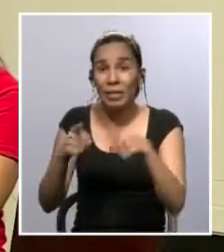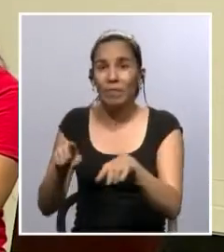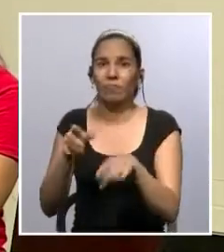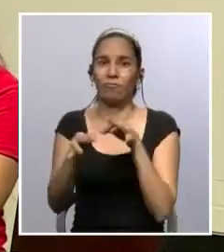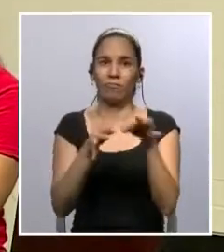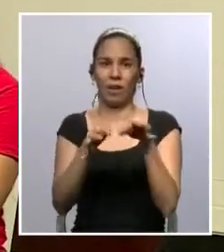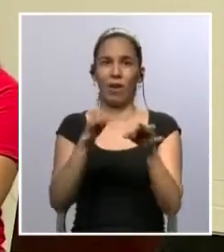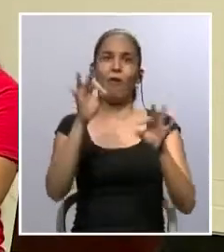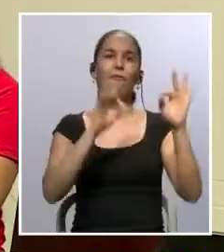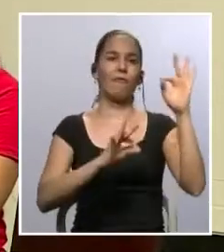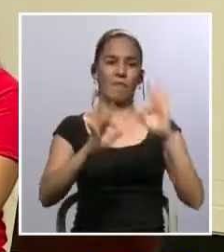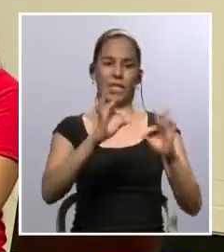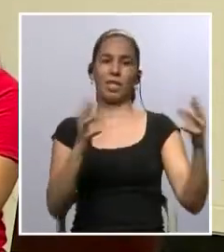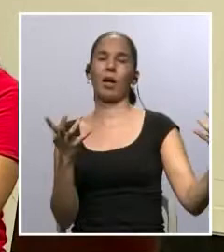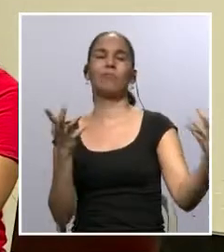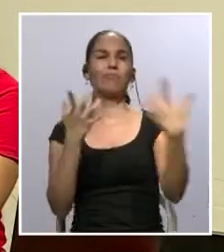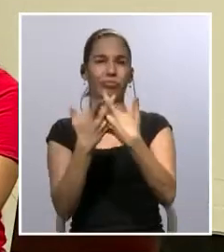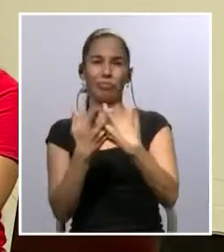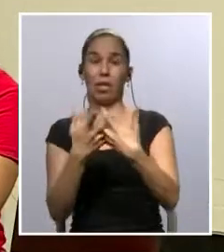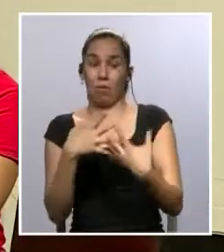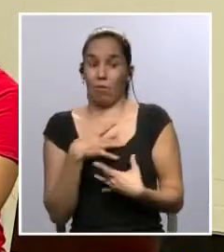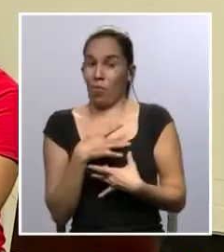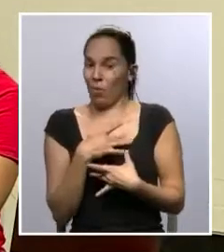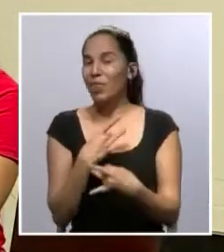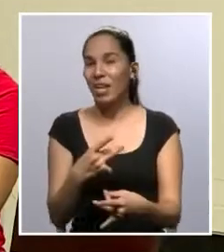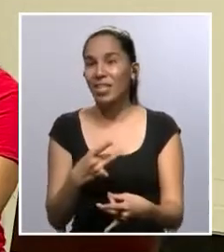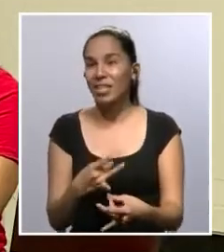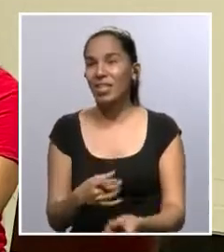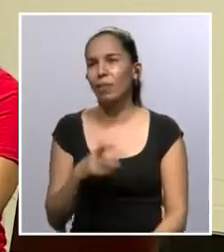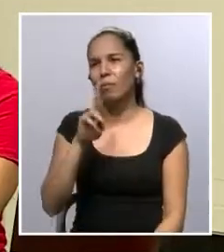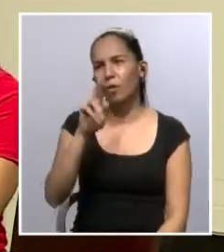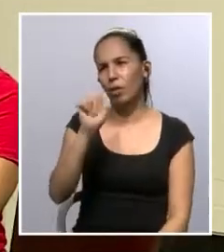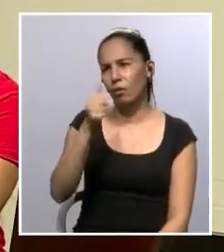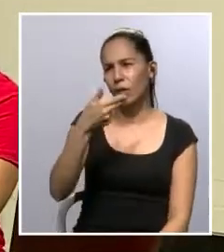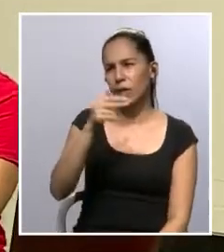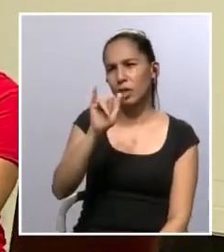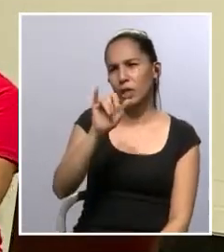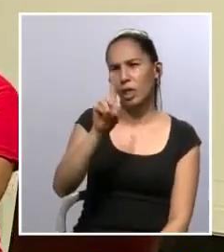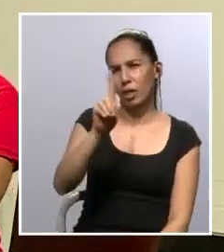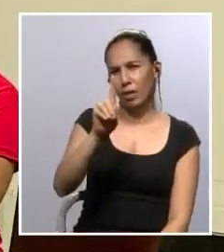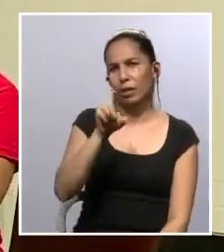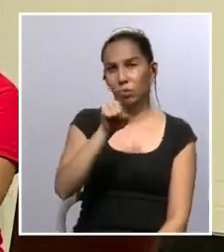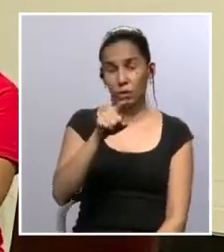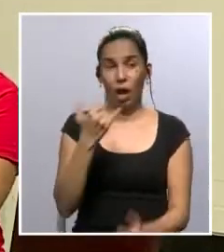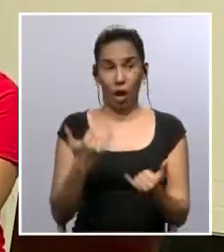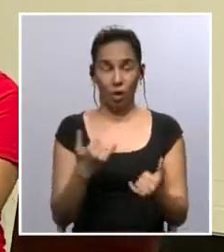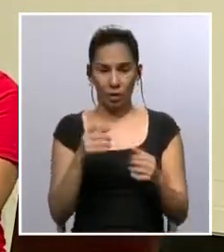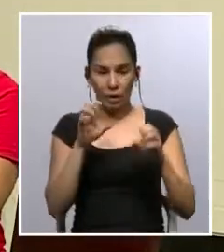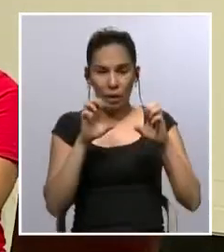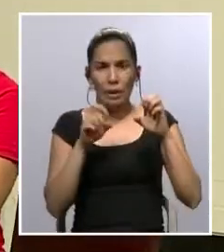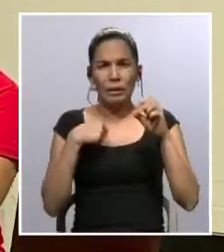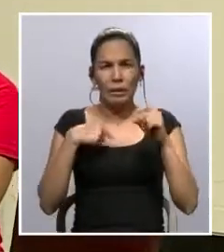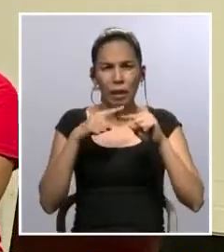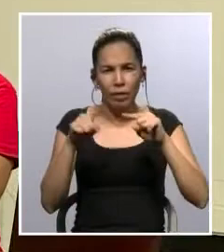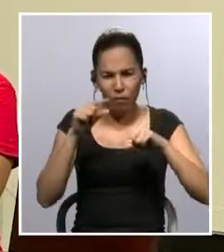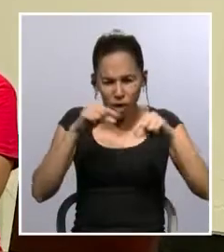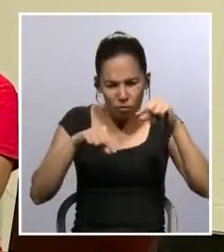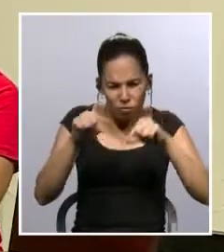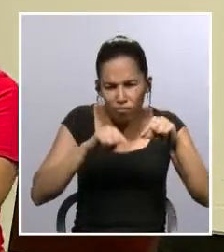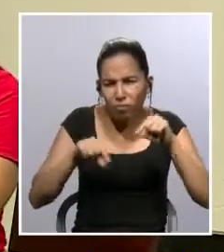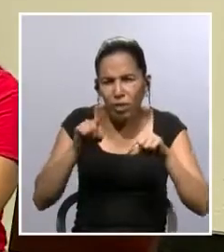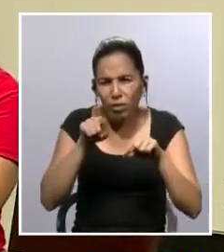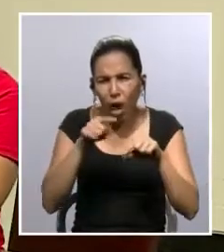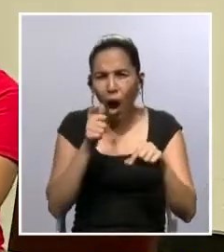física. Y es muy, muy interesante, además. Uh-huh. Rashid, ahora que ustedes estaban haciendo los experimentos con el agua y el